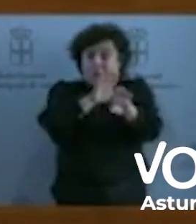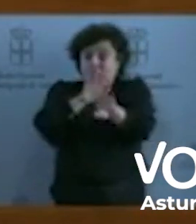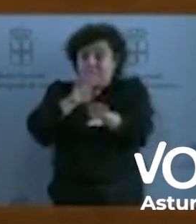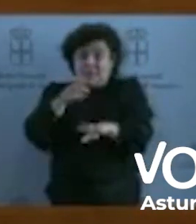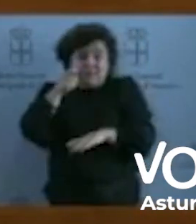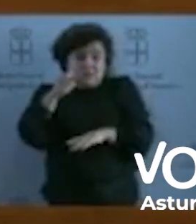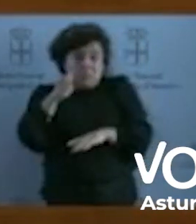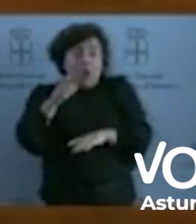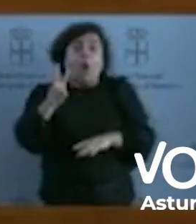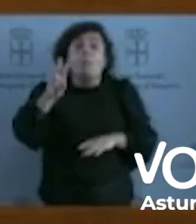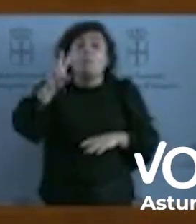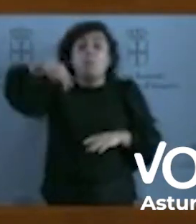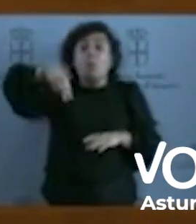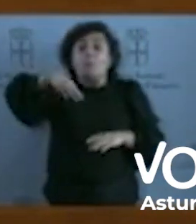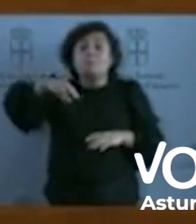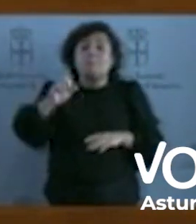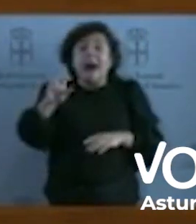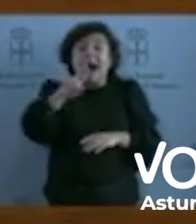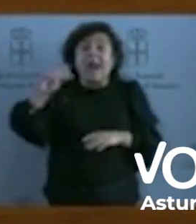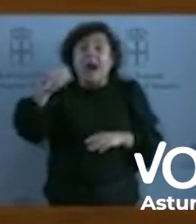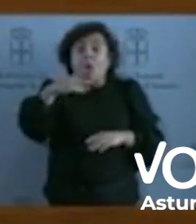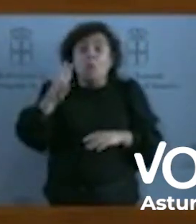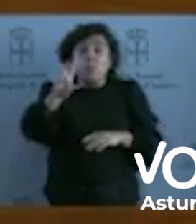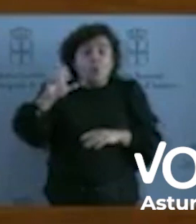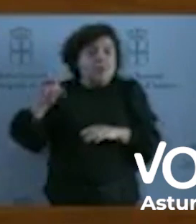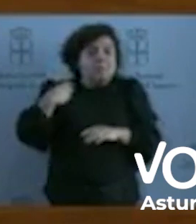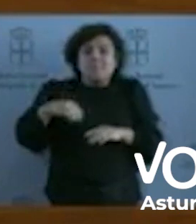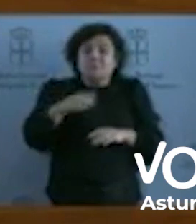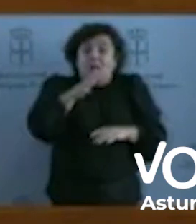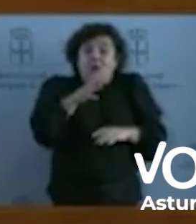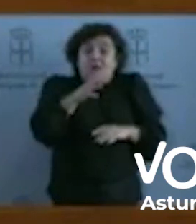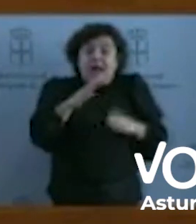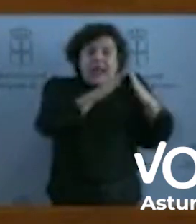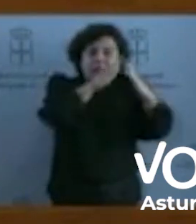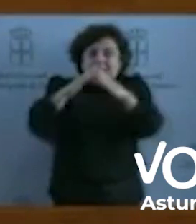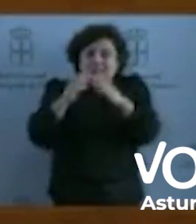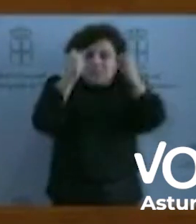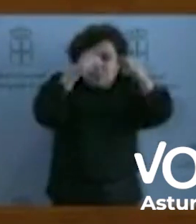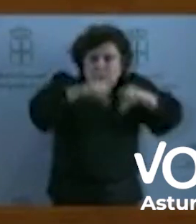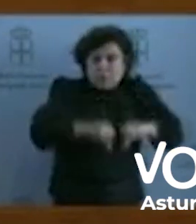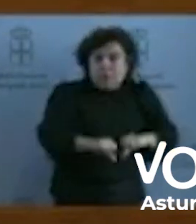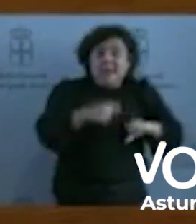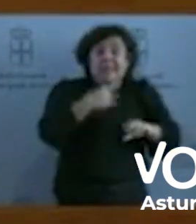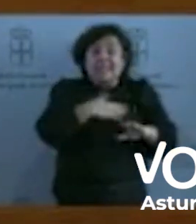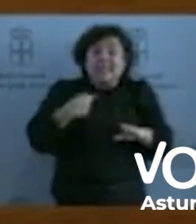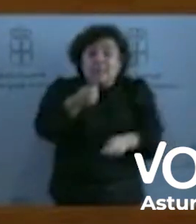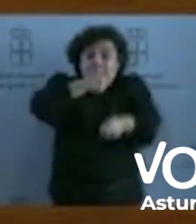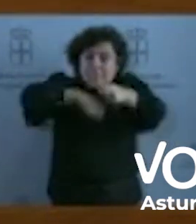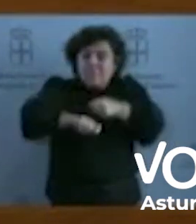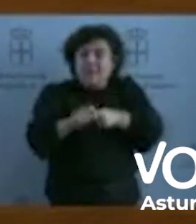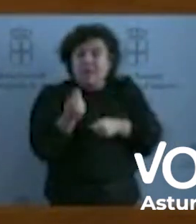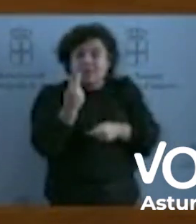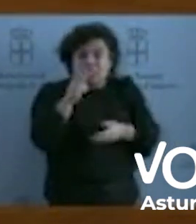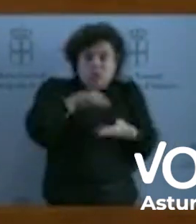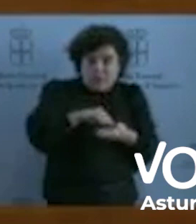tienen unas viviendas en ruina, en su día entregadas por el Principado, y se les quieren vender por segunda vez. Con la sociedad pasa lo mismo.